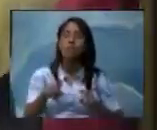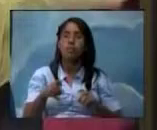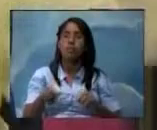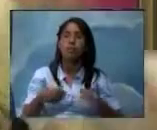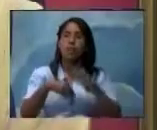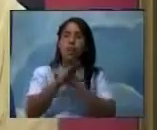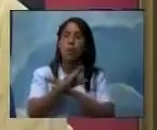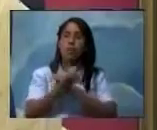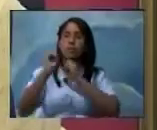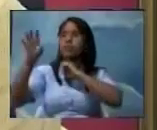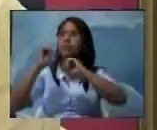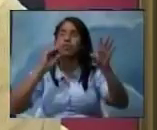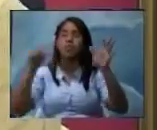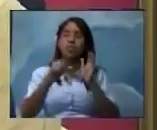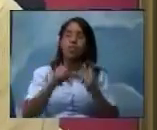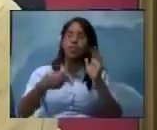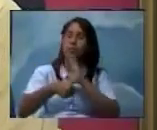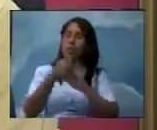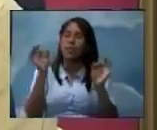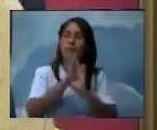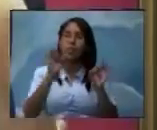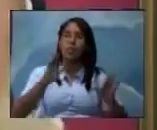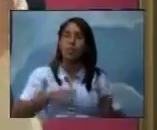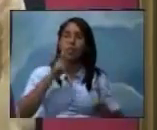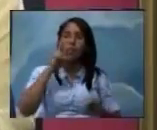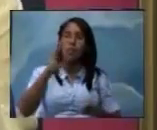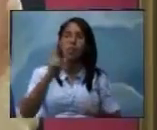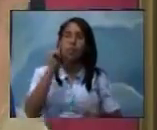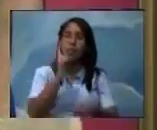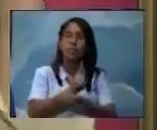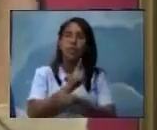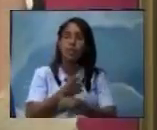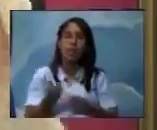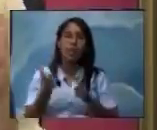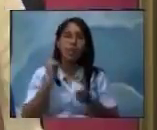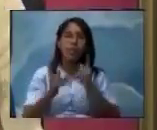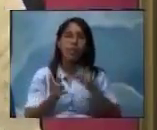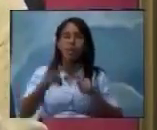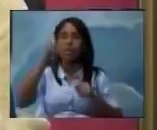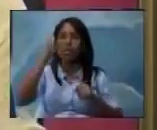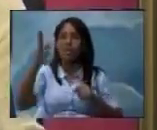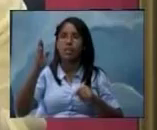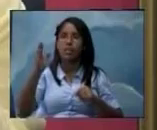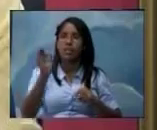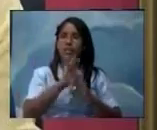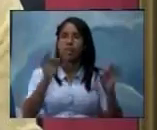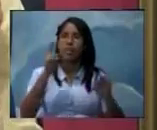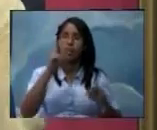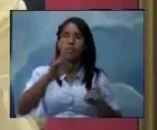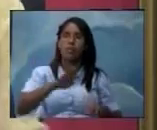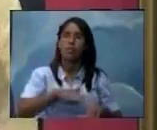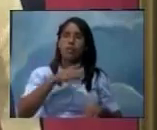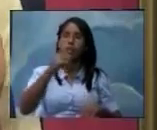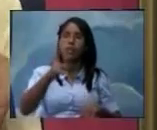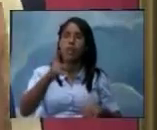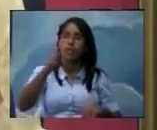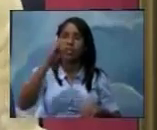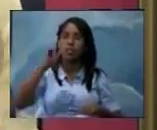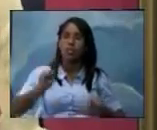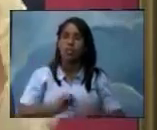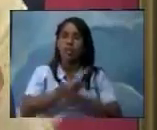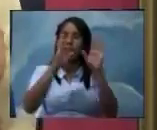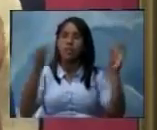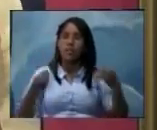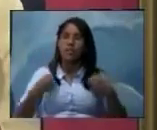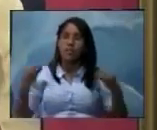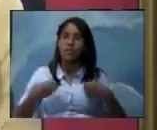que se van y se esparcen donde más nadie los puede ver. Pero el único que, aunque el Dios que nadie ha visto ni puede ver, el Dios invisible,